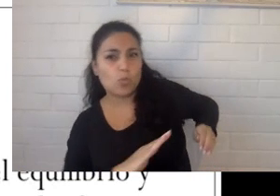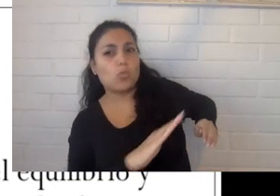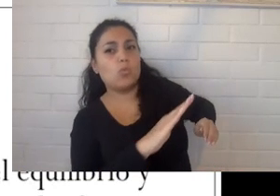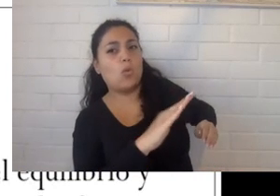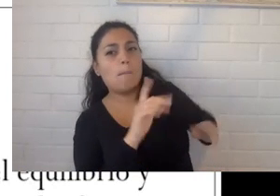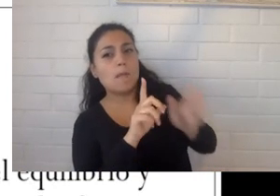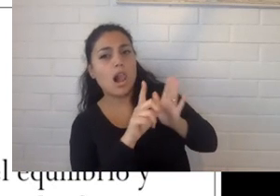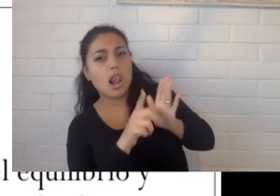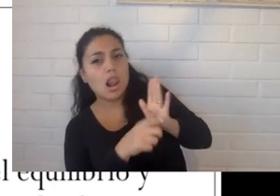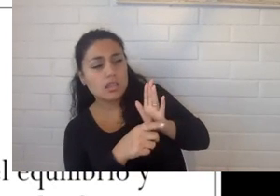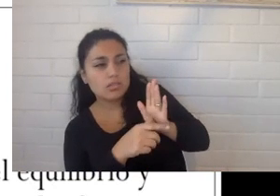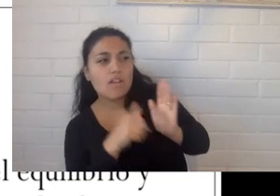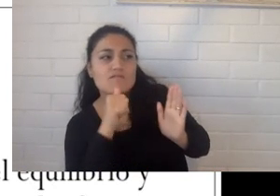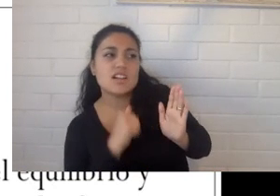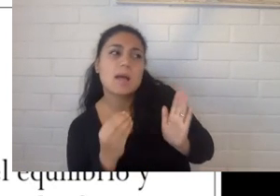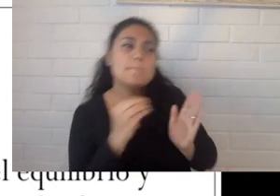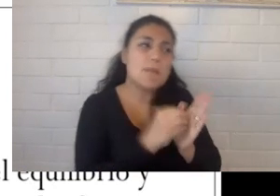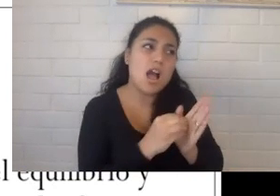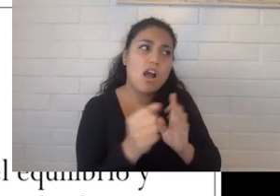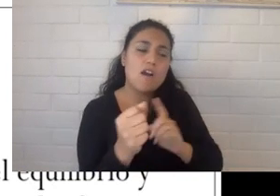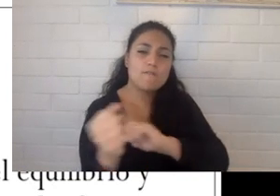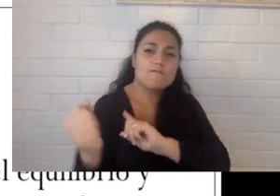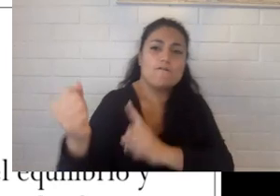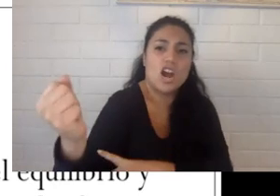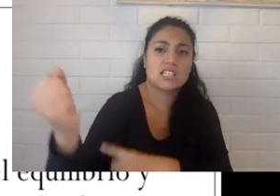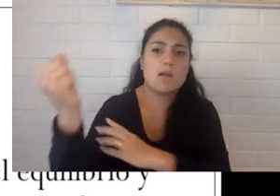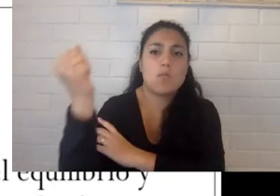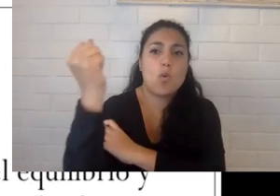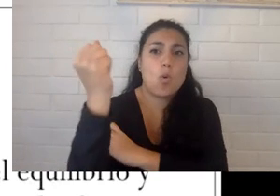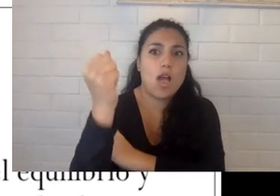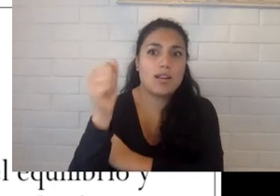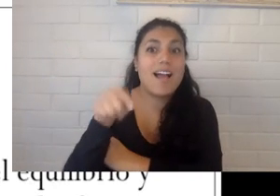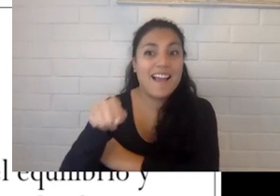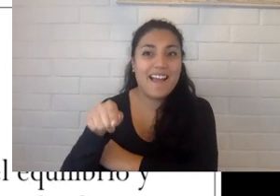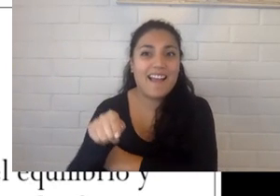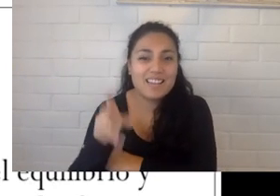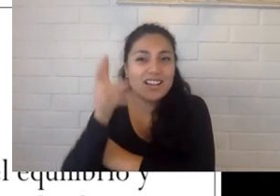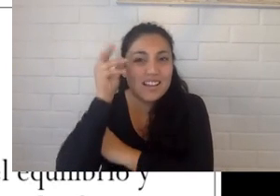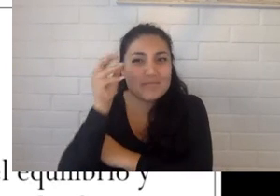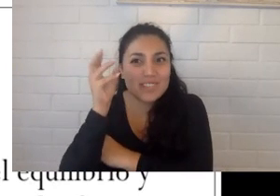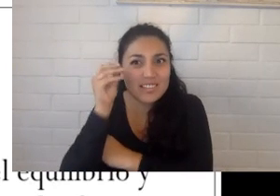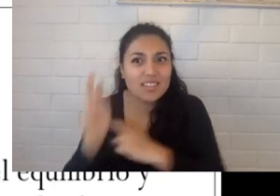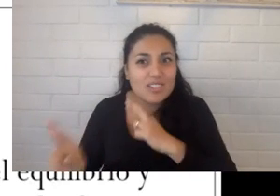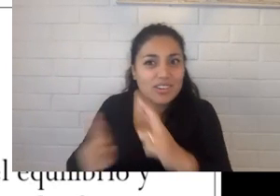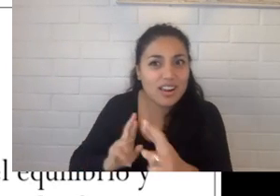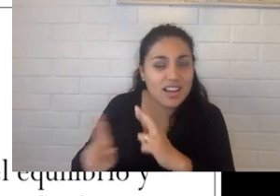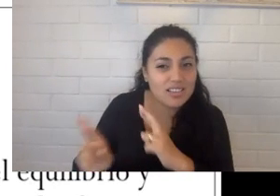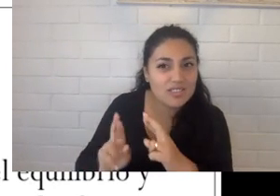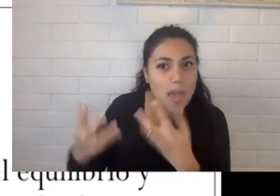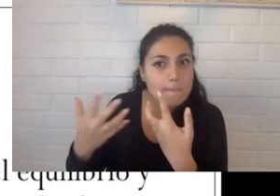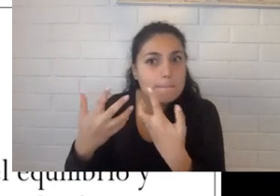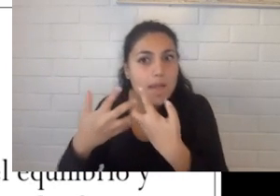tenga que hacer mucha más potencia y resistencia muscular para poder llegar. ¿Se fijan? Entonces estamos haciendo ciertas relaciones de la